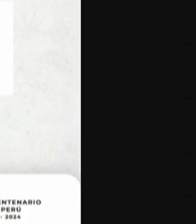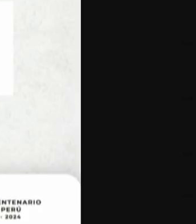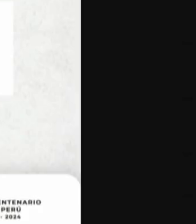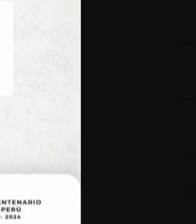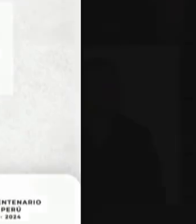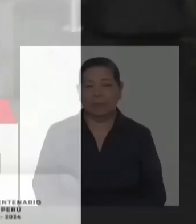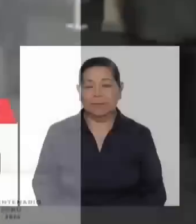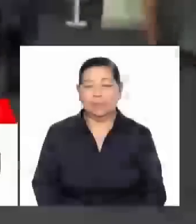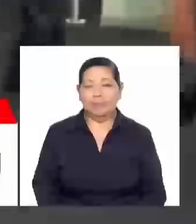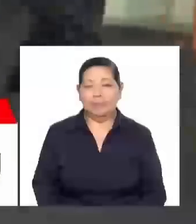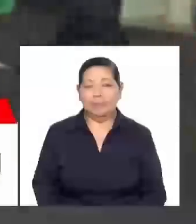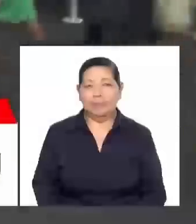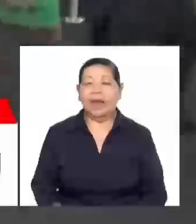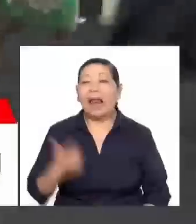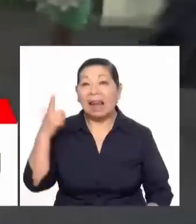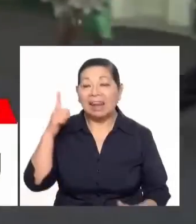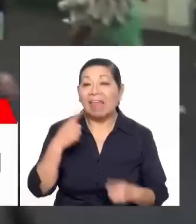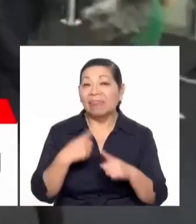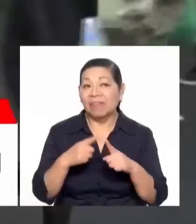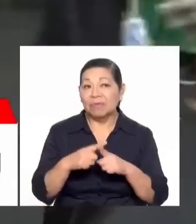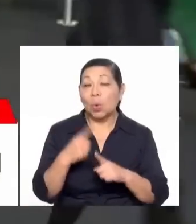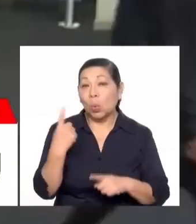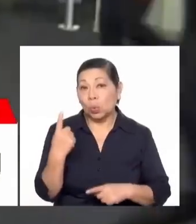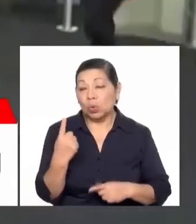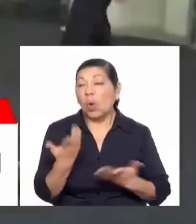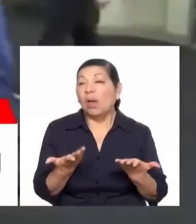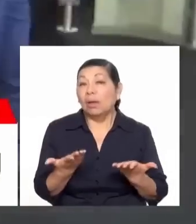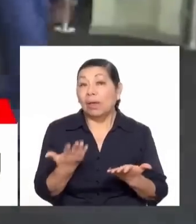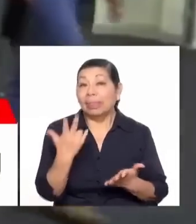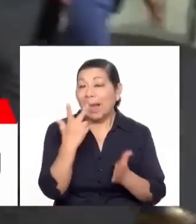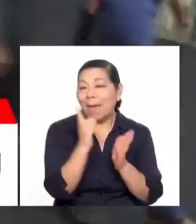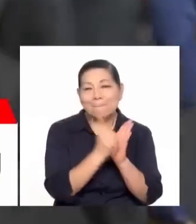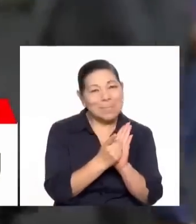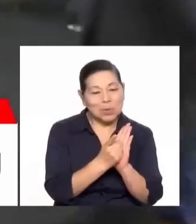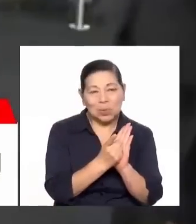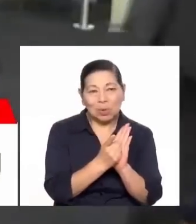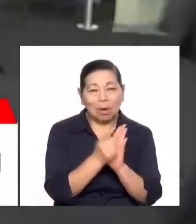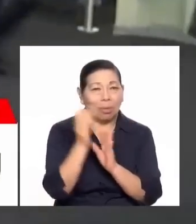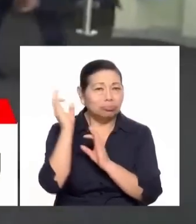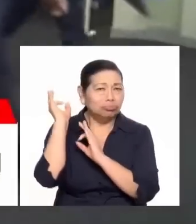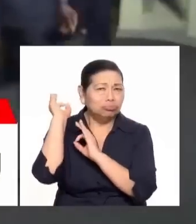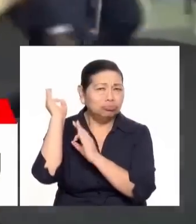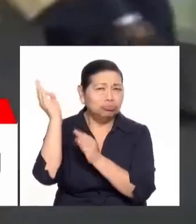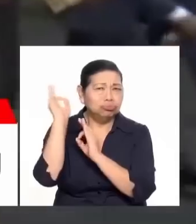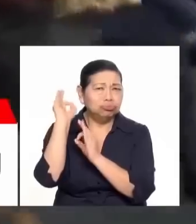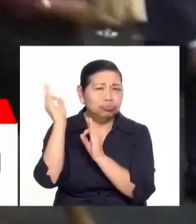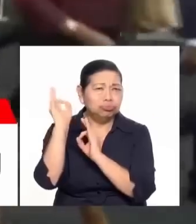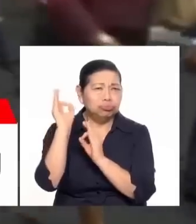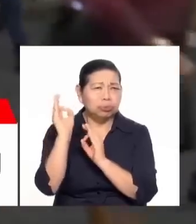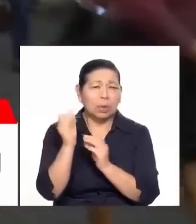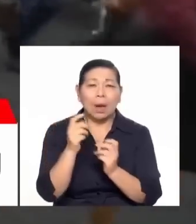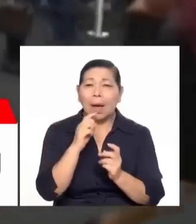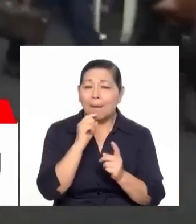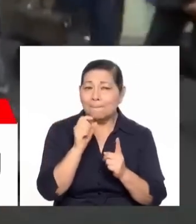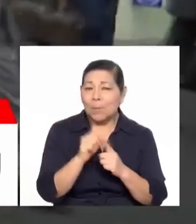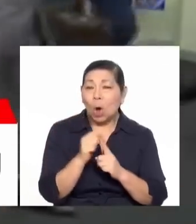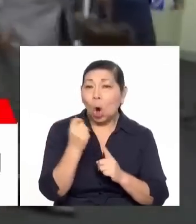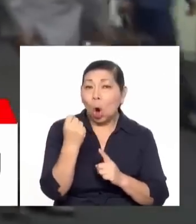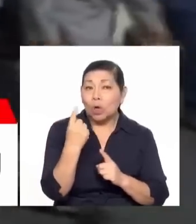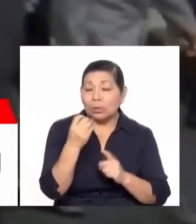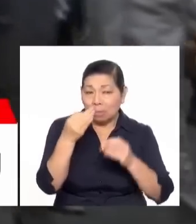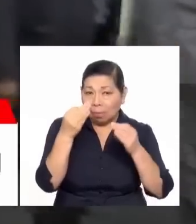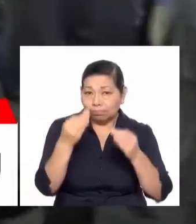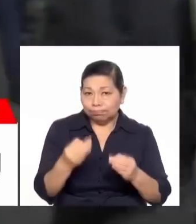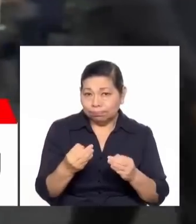Sostenible, diálogo de líderes 1, y durante 3 minutos la presidenta va a hacer uso de la palabra. 11 de la